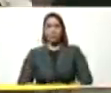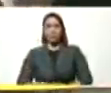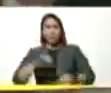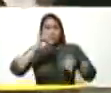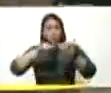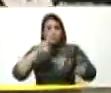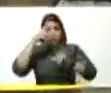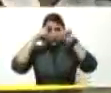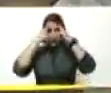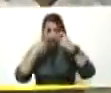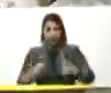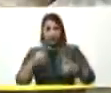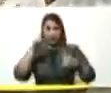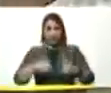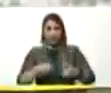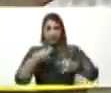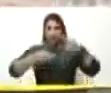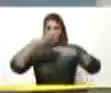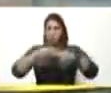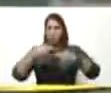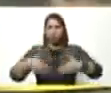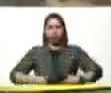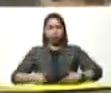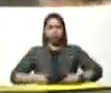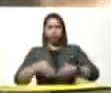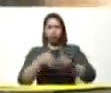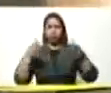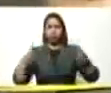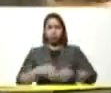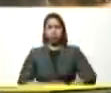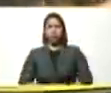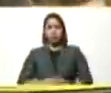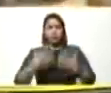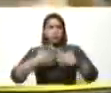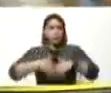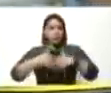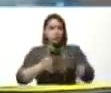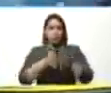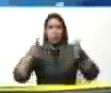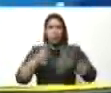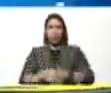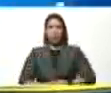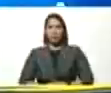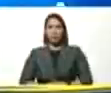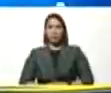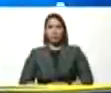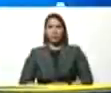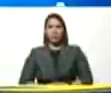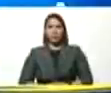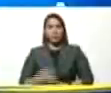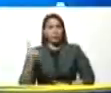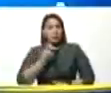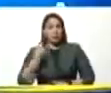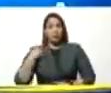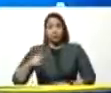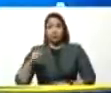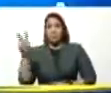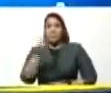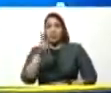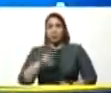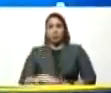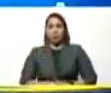ingenieros, los arquitectos. Tremendo esfuerzo, una super maquinaria que solo tiene